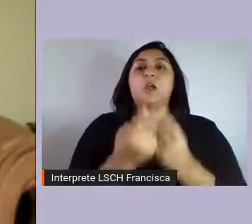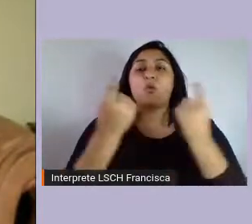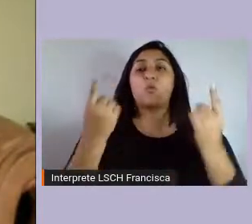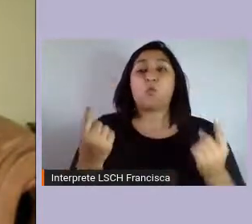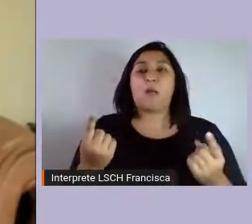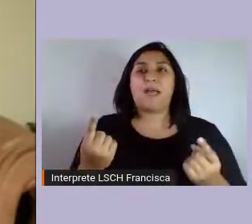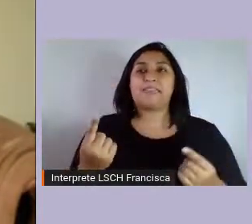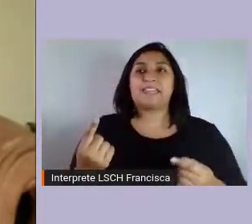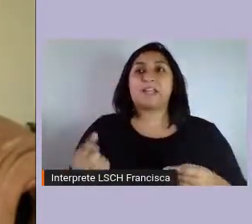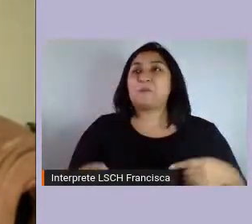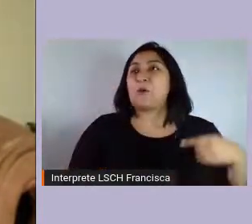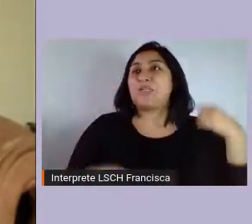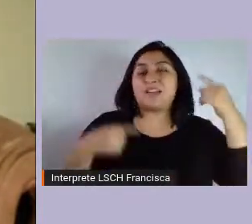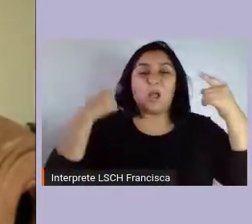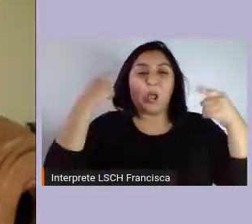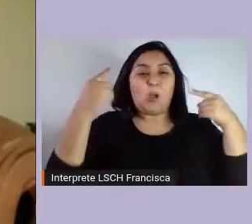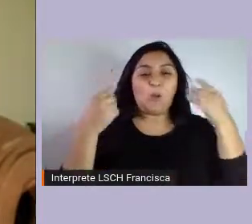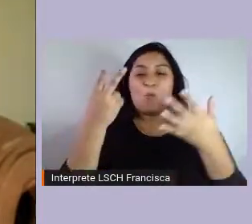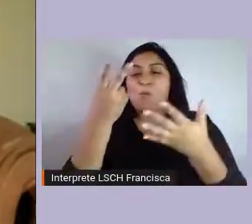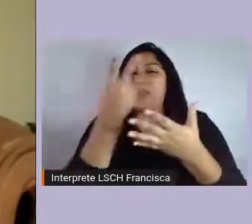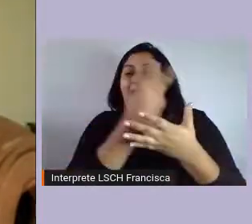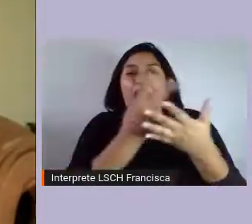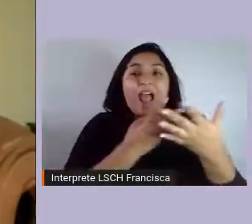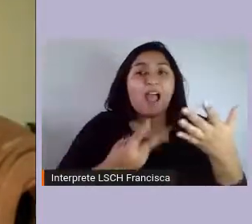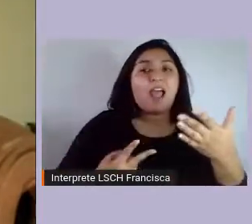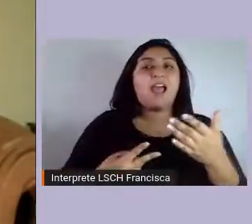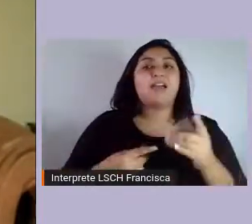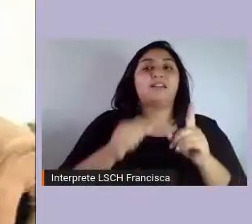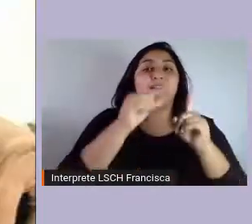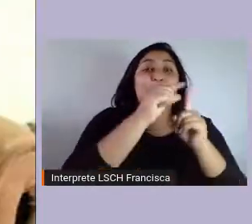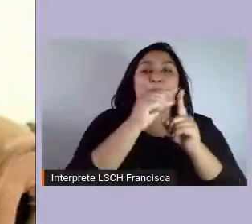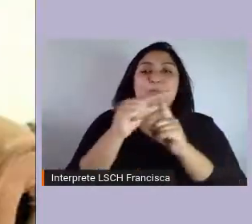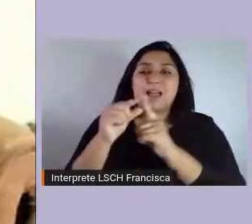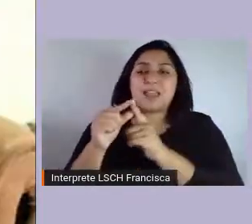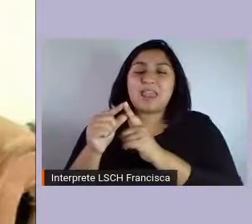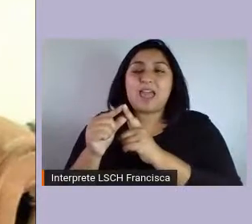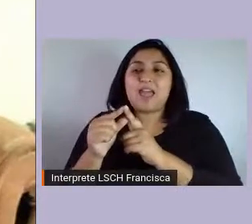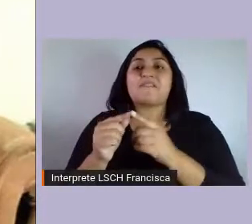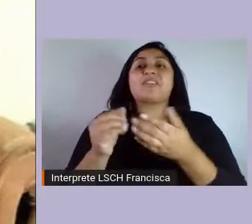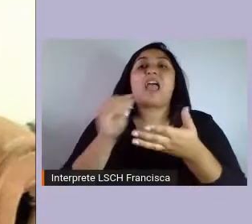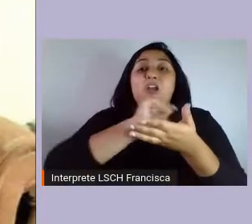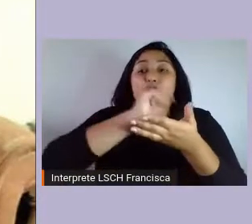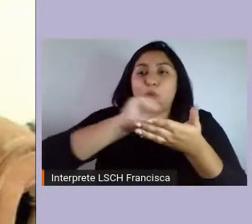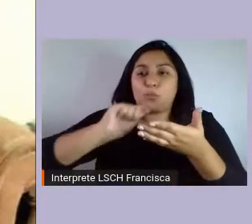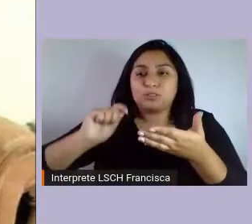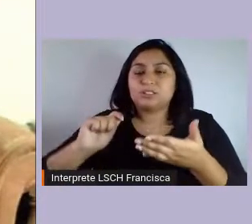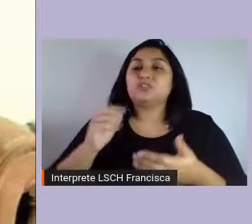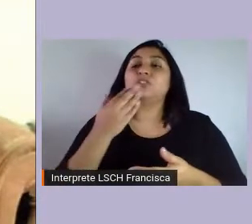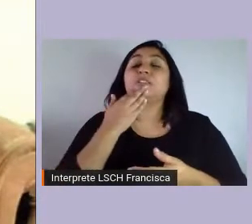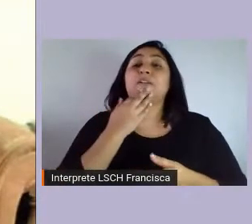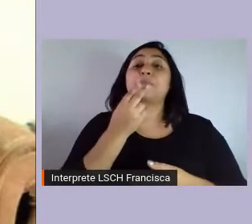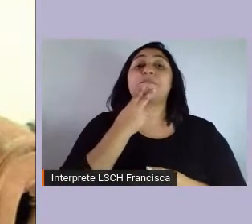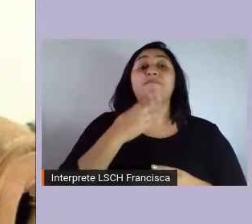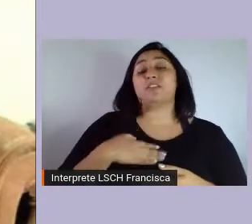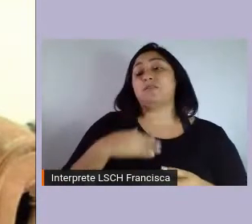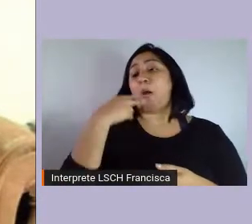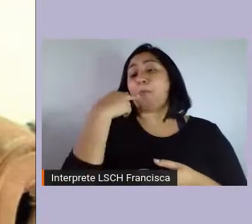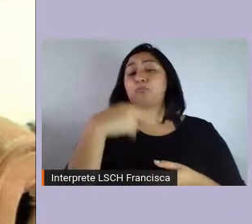del arte, de la palabra, de la composición y de la autobiografía, esta idea de